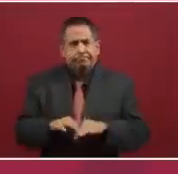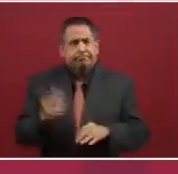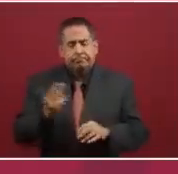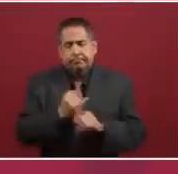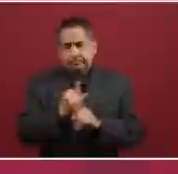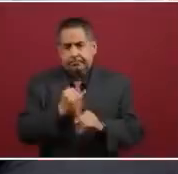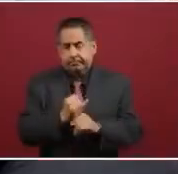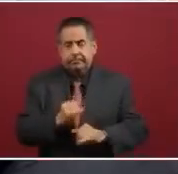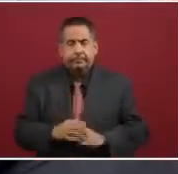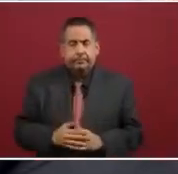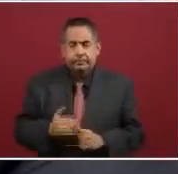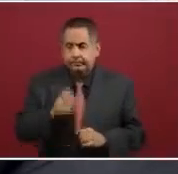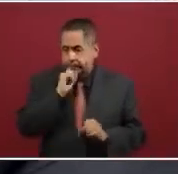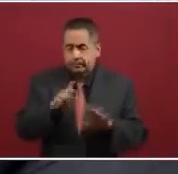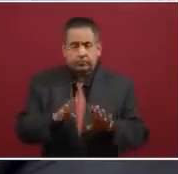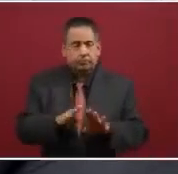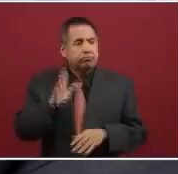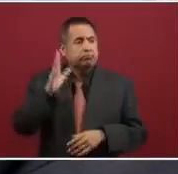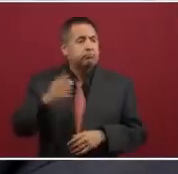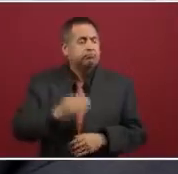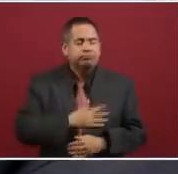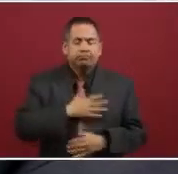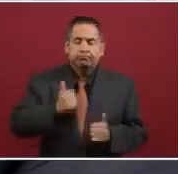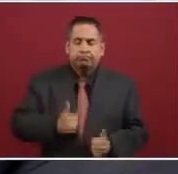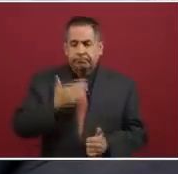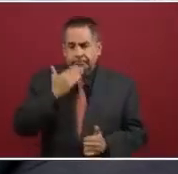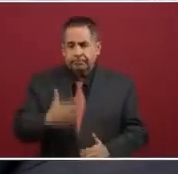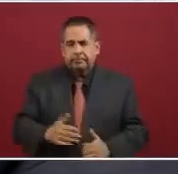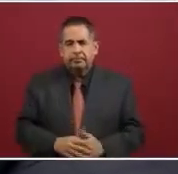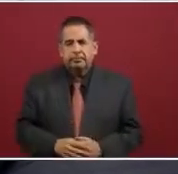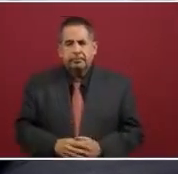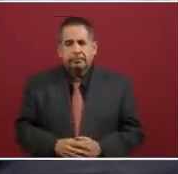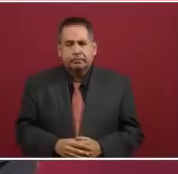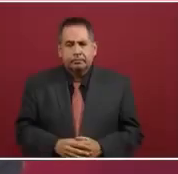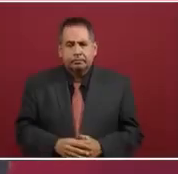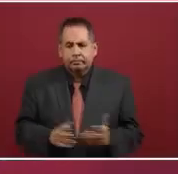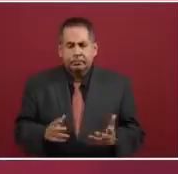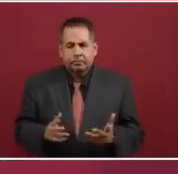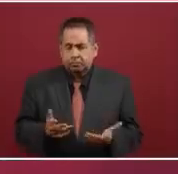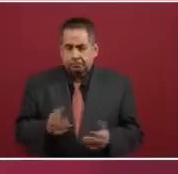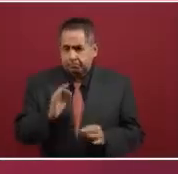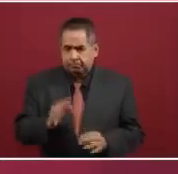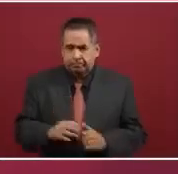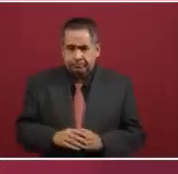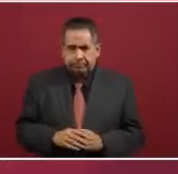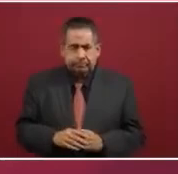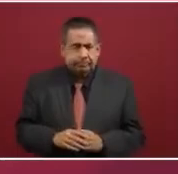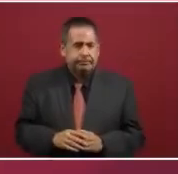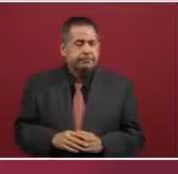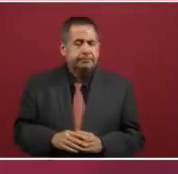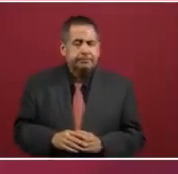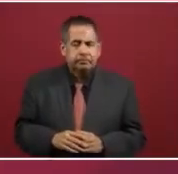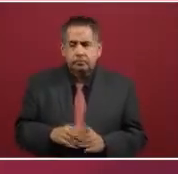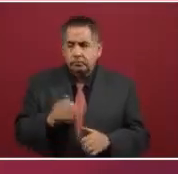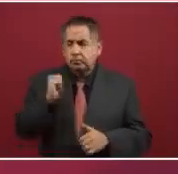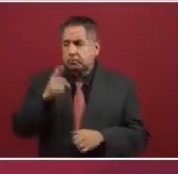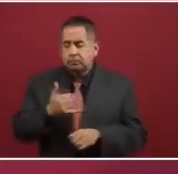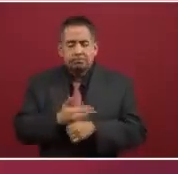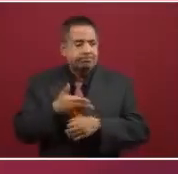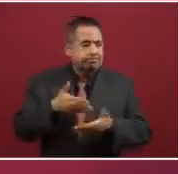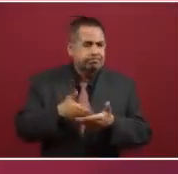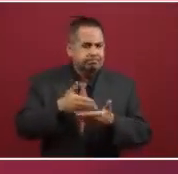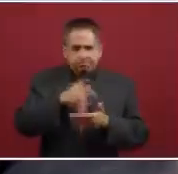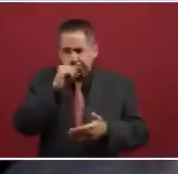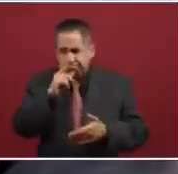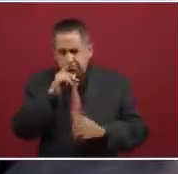y, desde luego, con el bienestar de la gente. No ha habido ningún